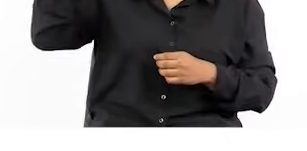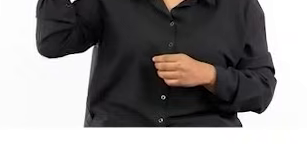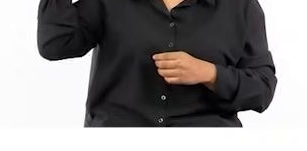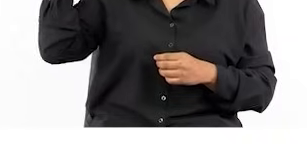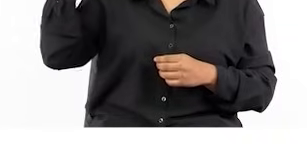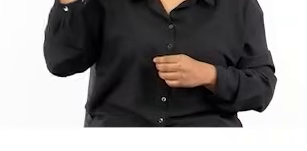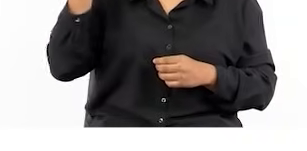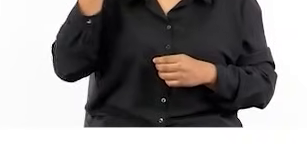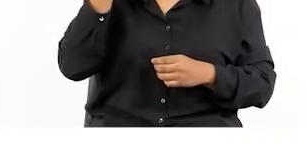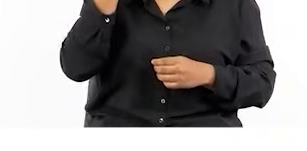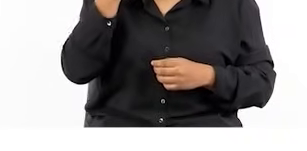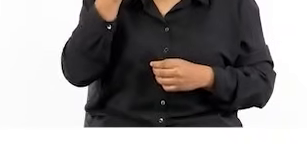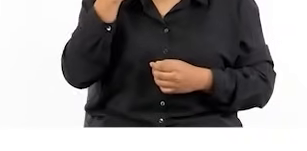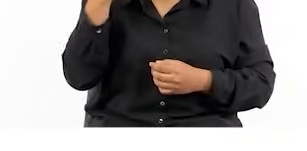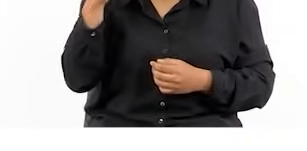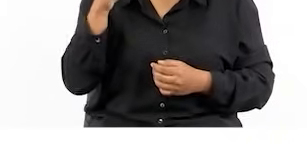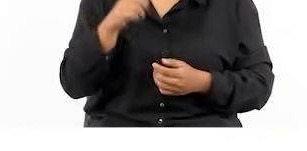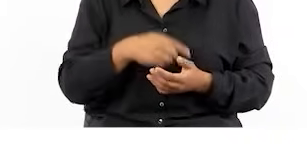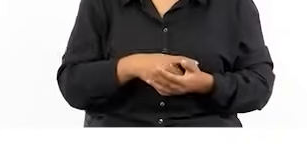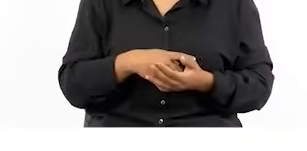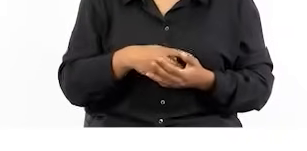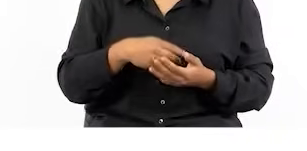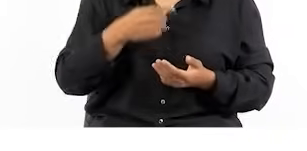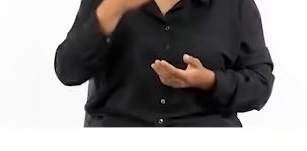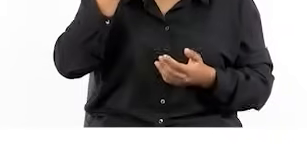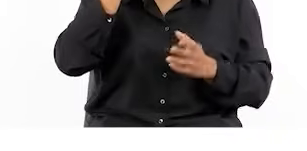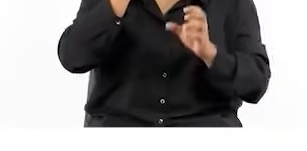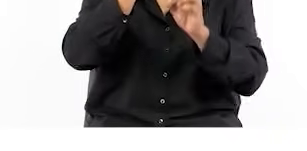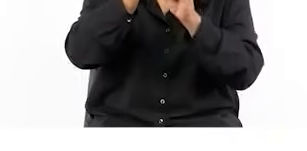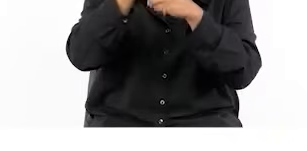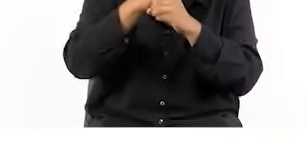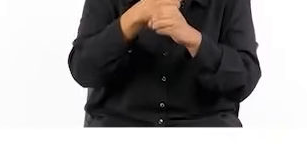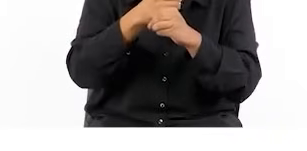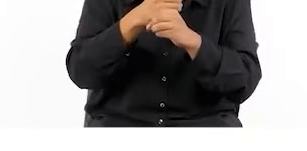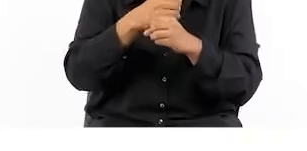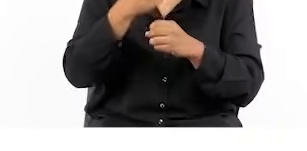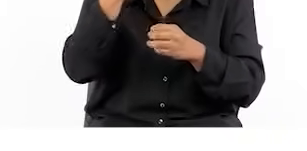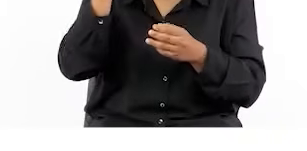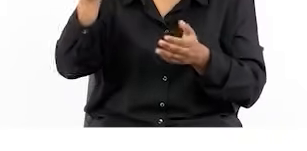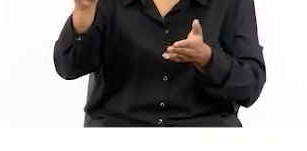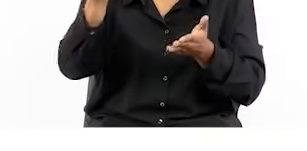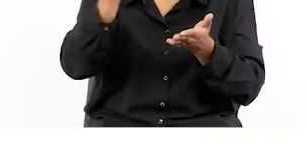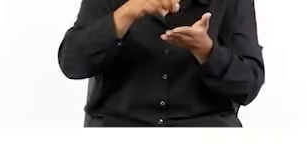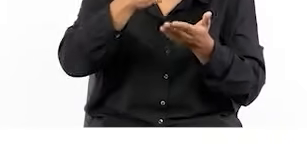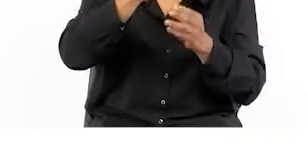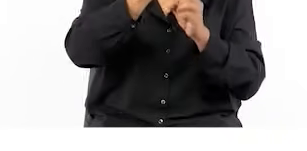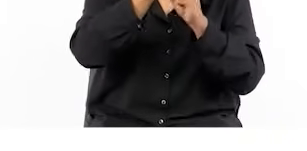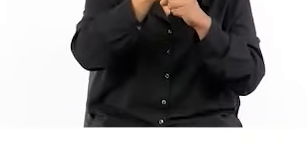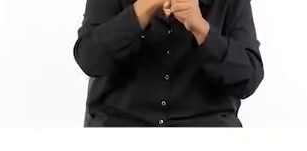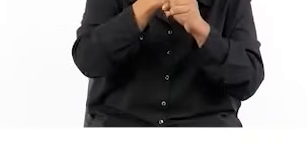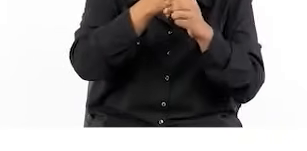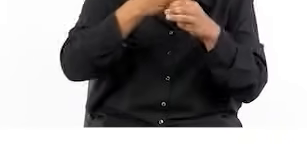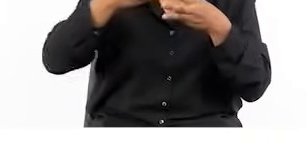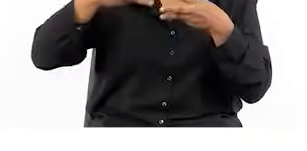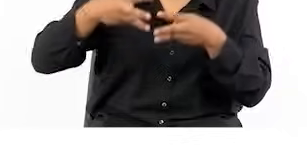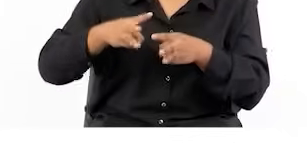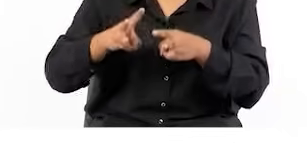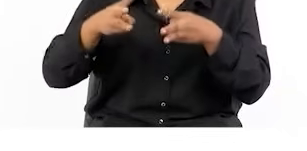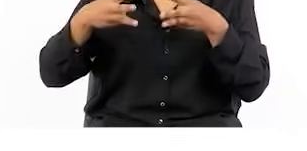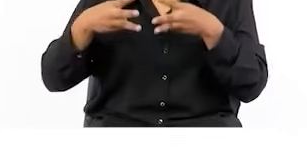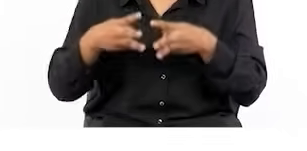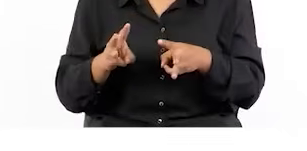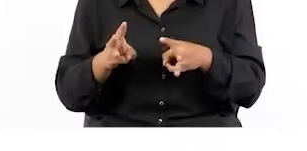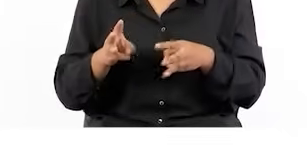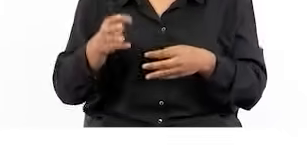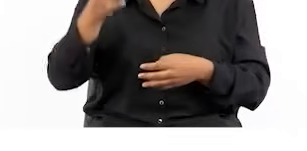son más antiguas, podríamos encontrar una muestra de carbón, llevarla a un laboratorio especializado y